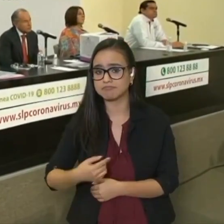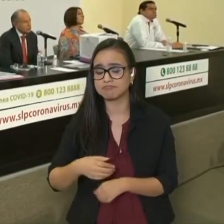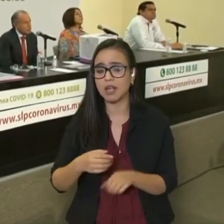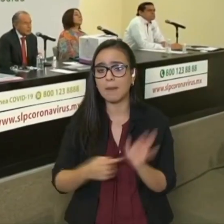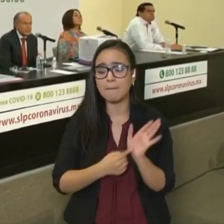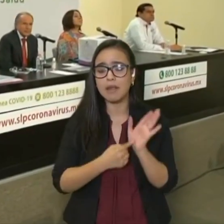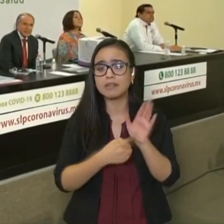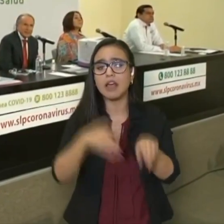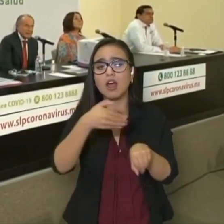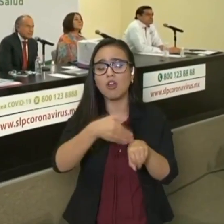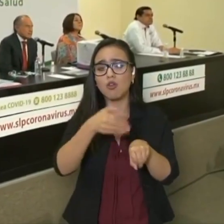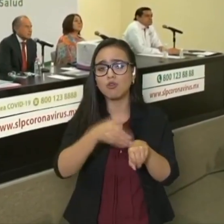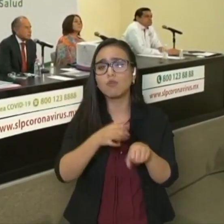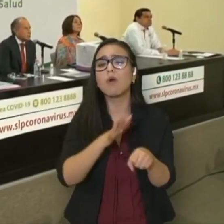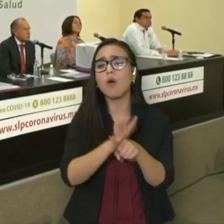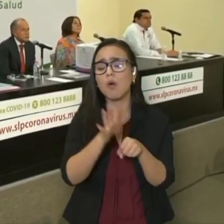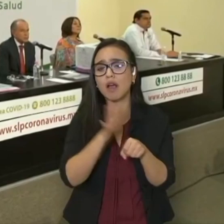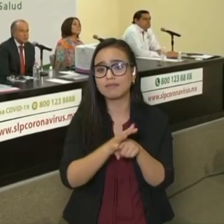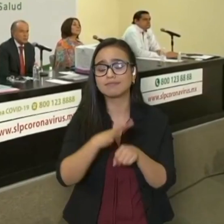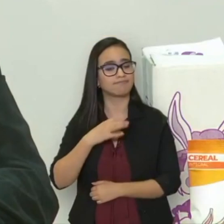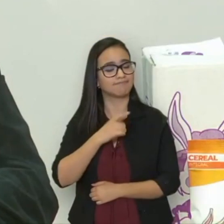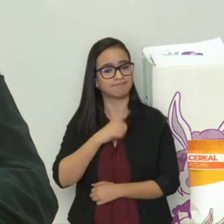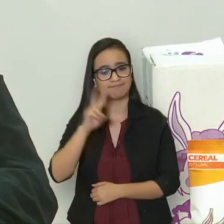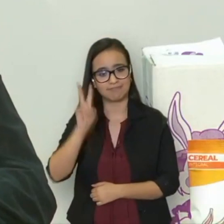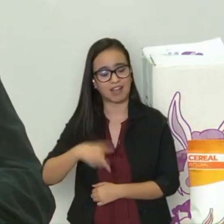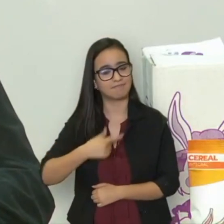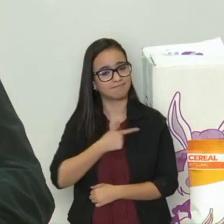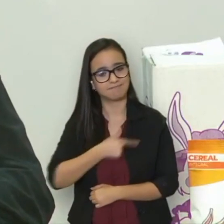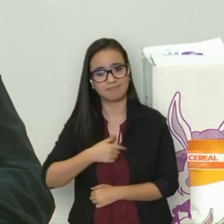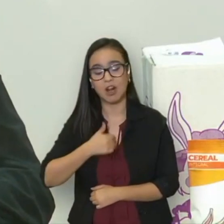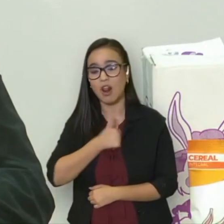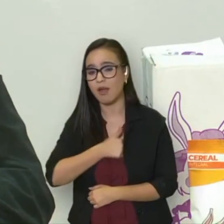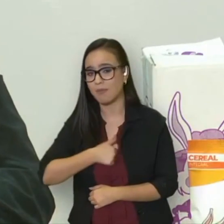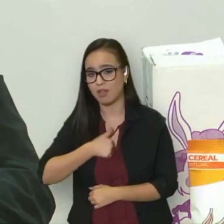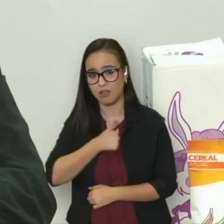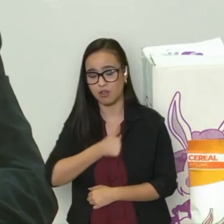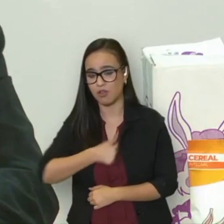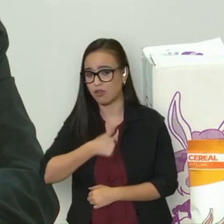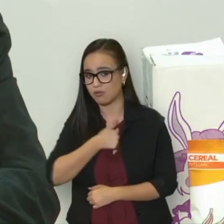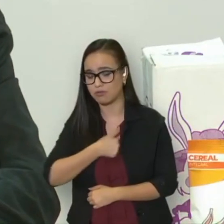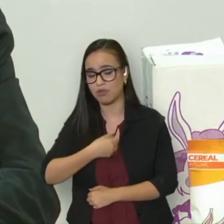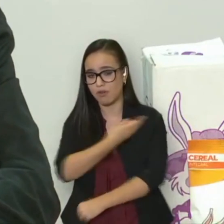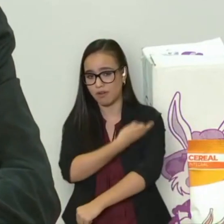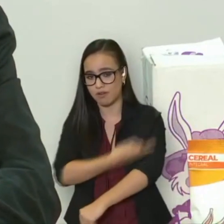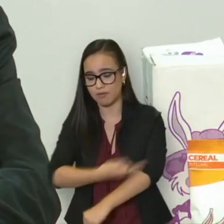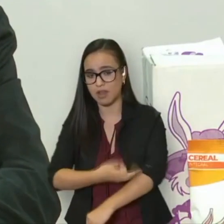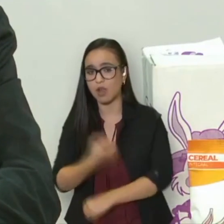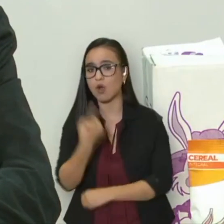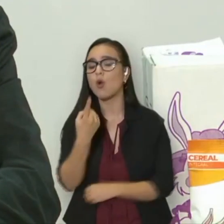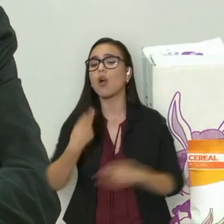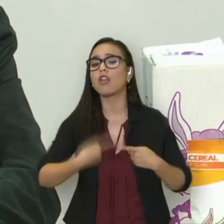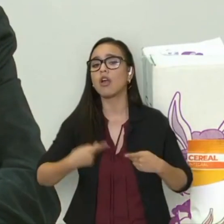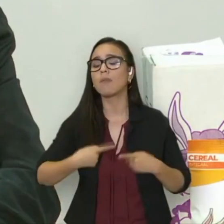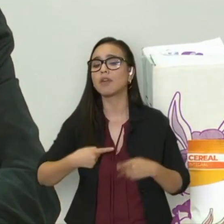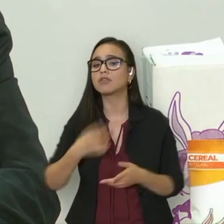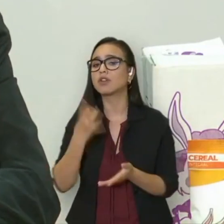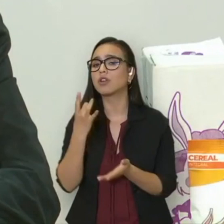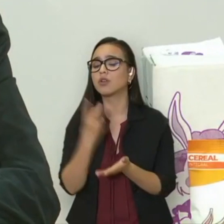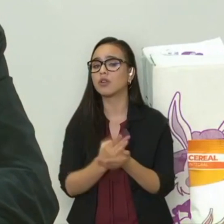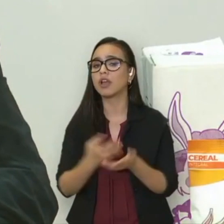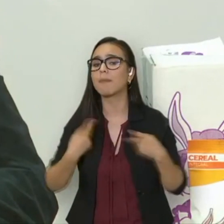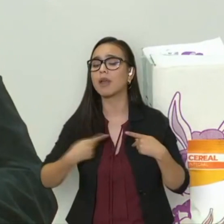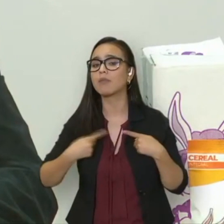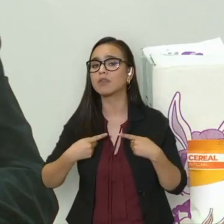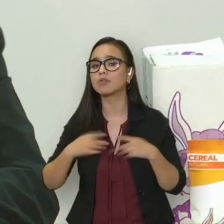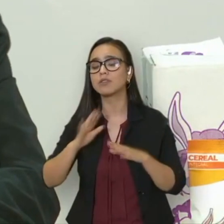enfermera de liste a causa de esta enfermedad la primera persona dentro de los del personal de salud nuestro estado